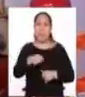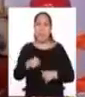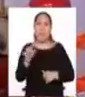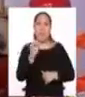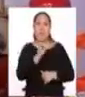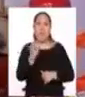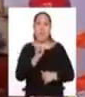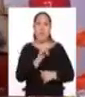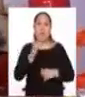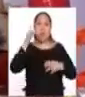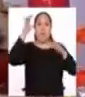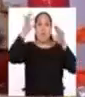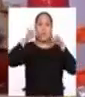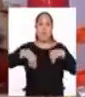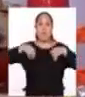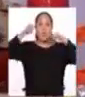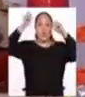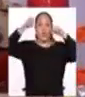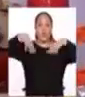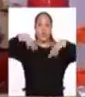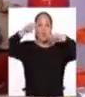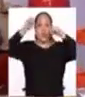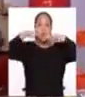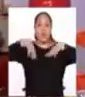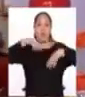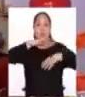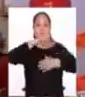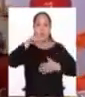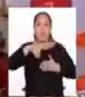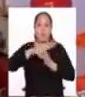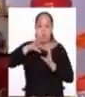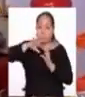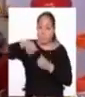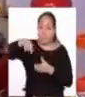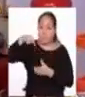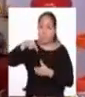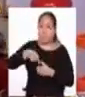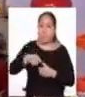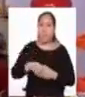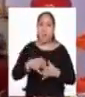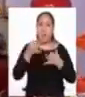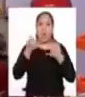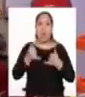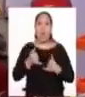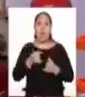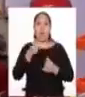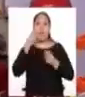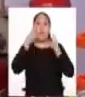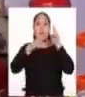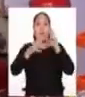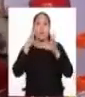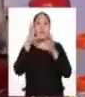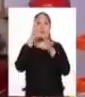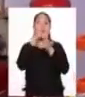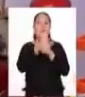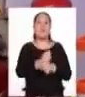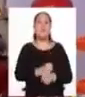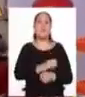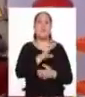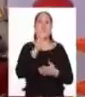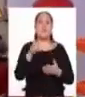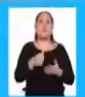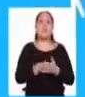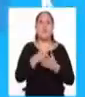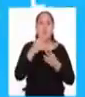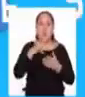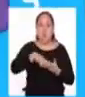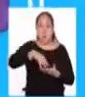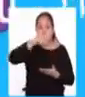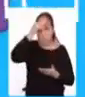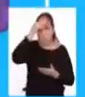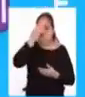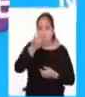mucha razón. ¿Y ahora qué vamos a hacer? Ahora es momento de ver un resumen de todo lo aprendido. Vamos a